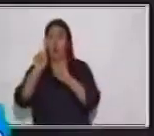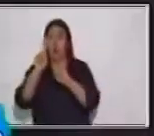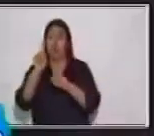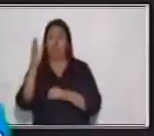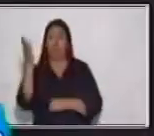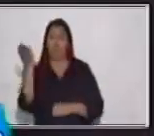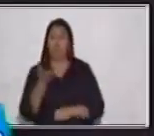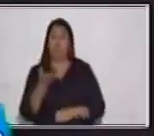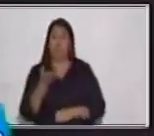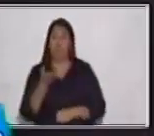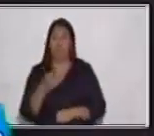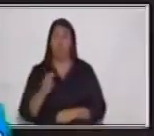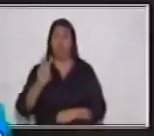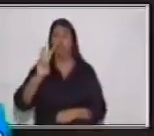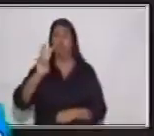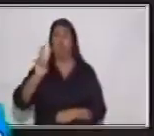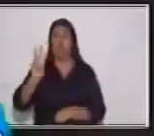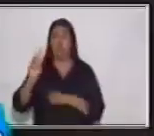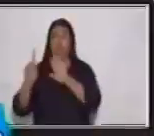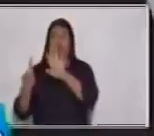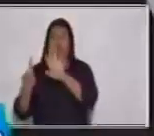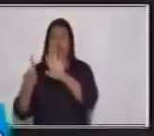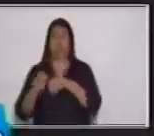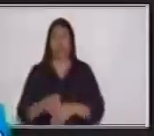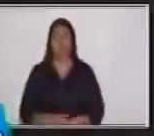4, 36.